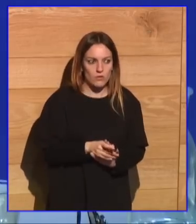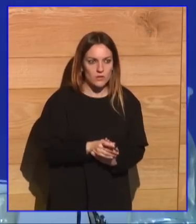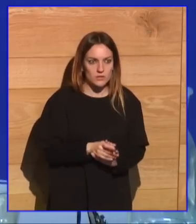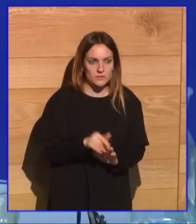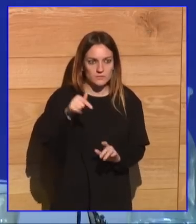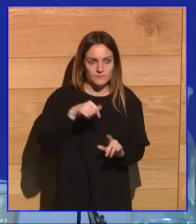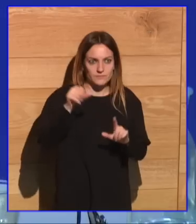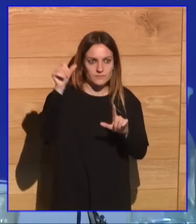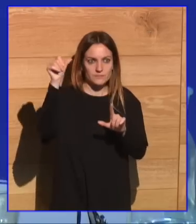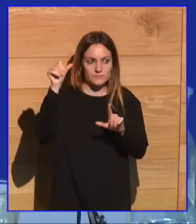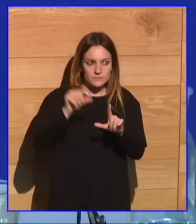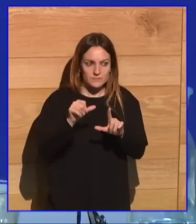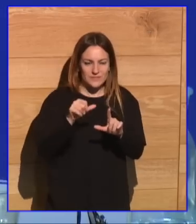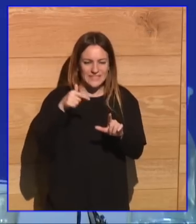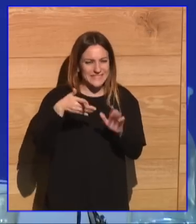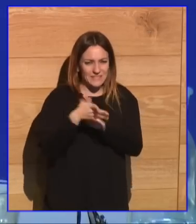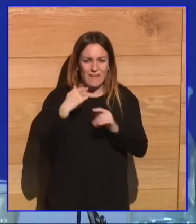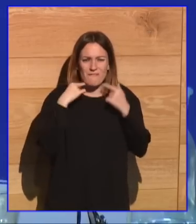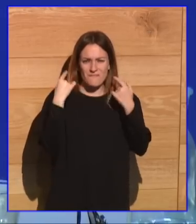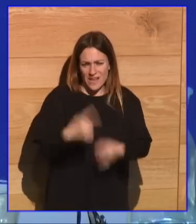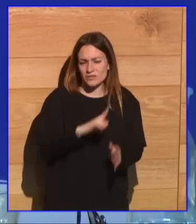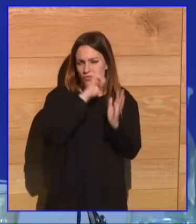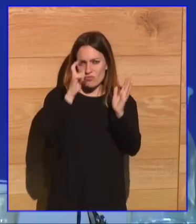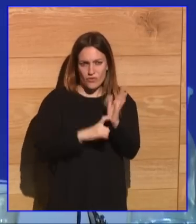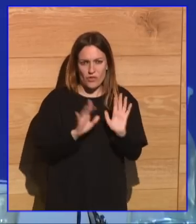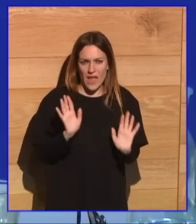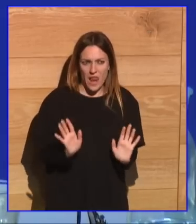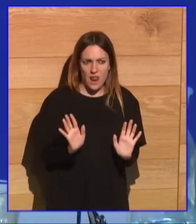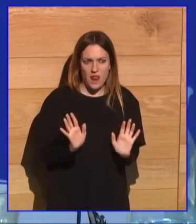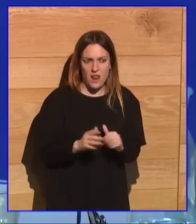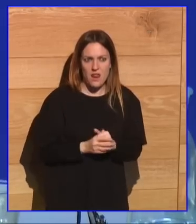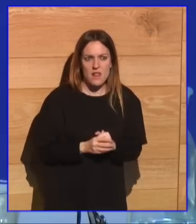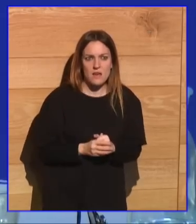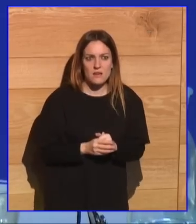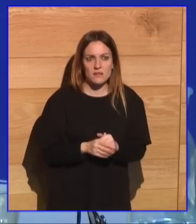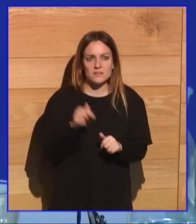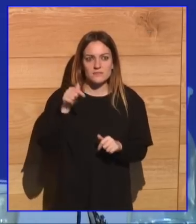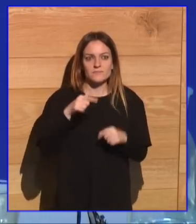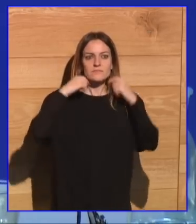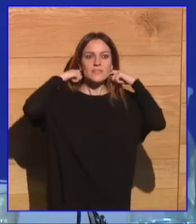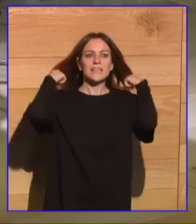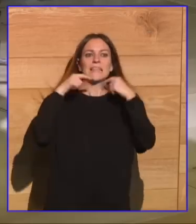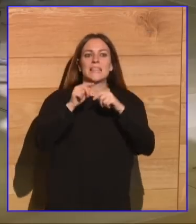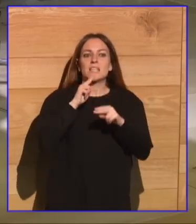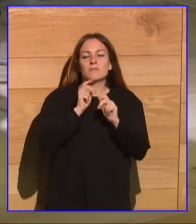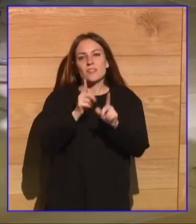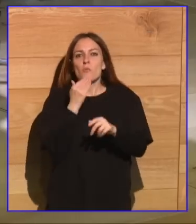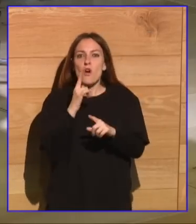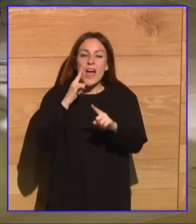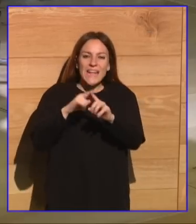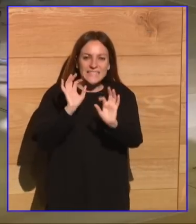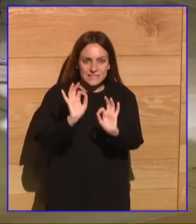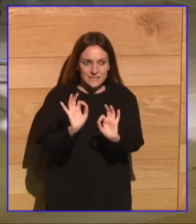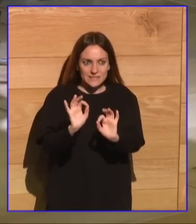un rotundísimo fracaso. La película Hombre, fue clasificada X. 34 millones de